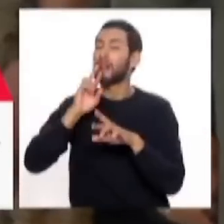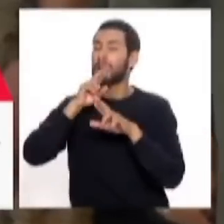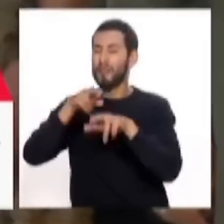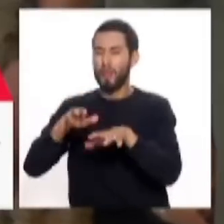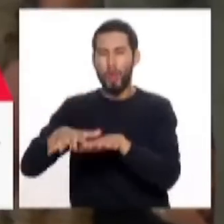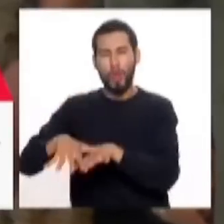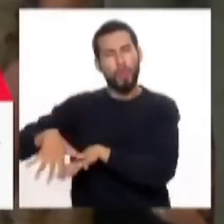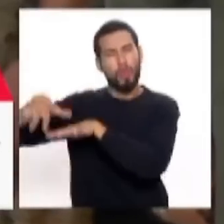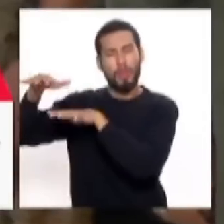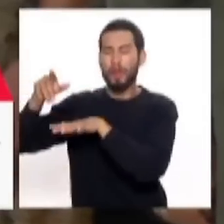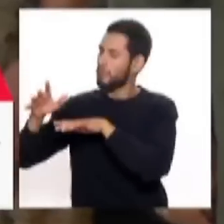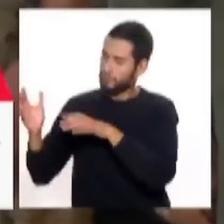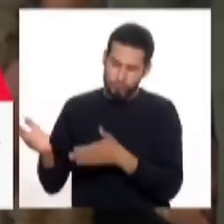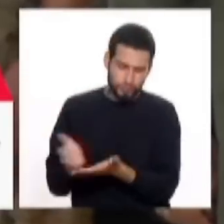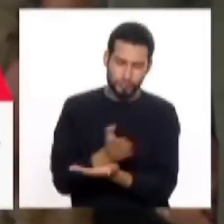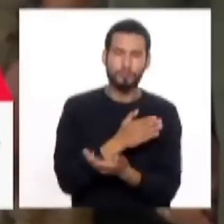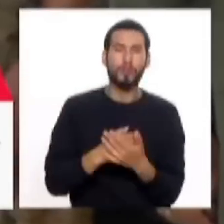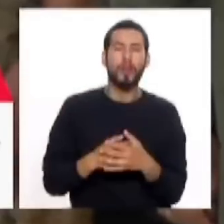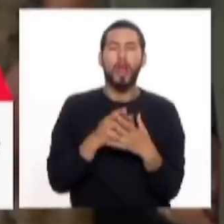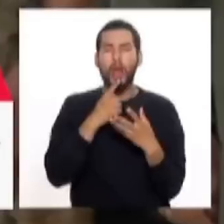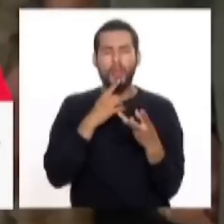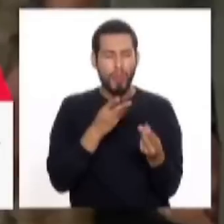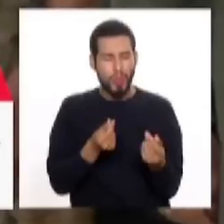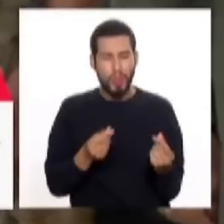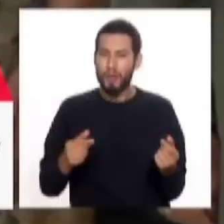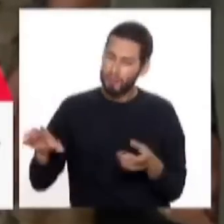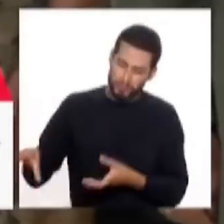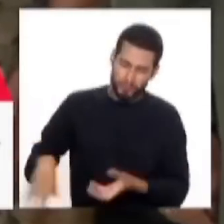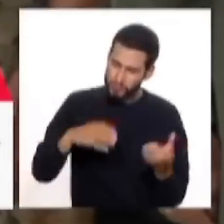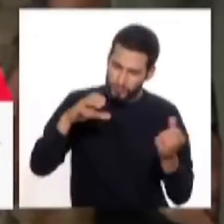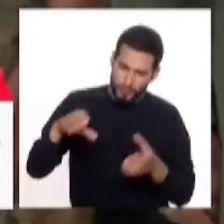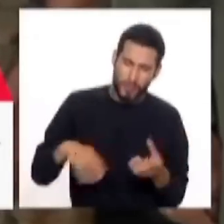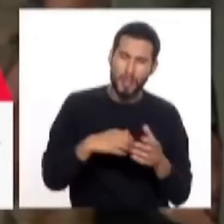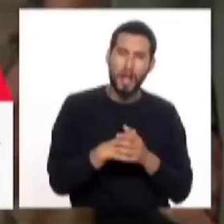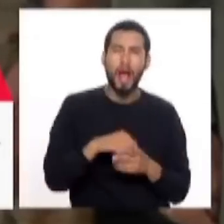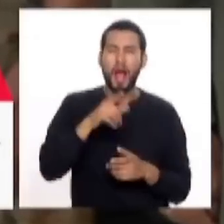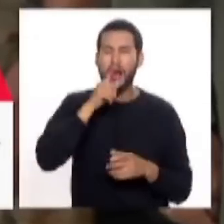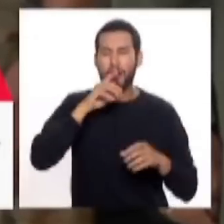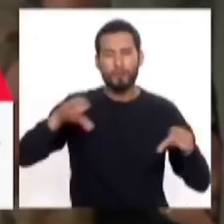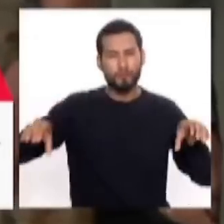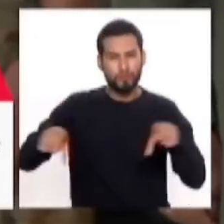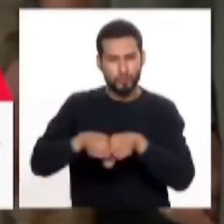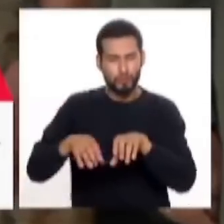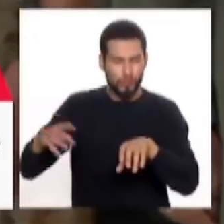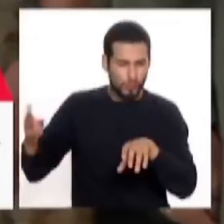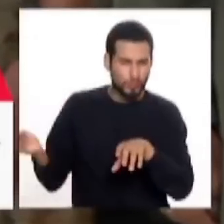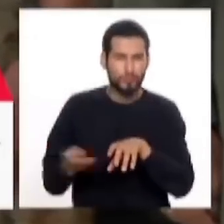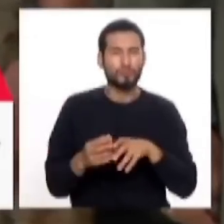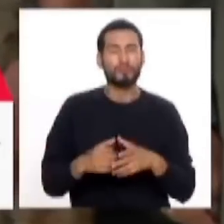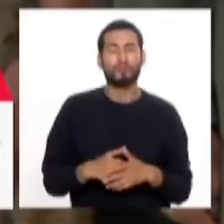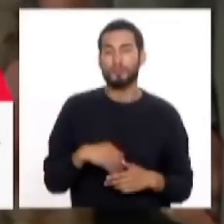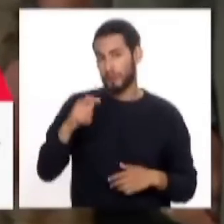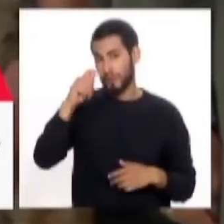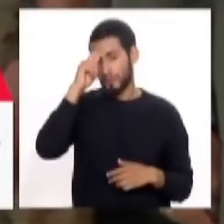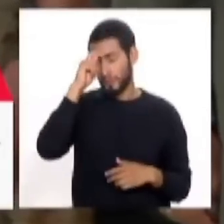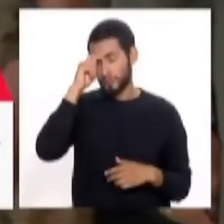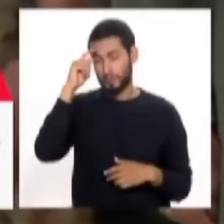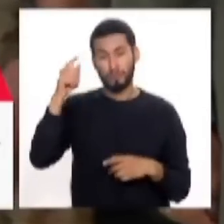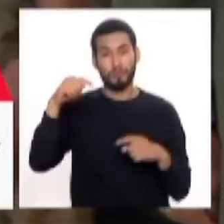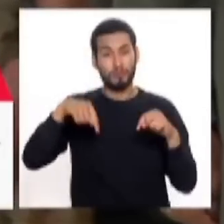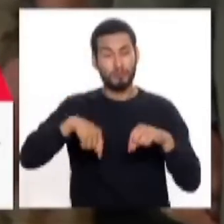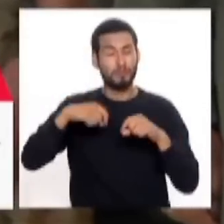de lodo, abastecimiento de agua potable. Actualmente, en Tumbes están